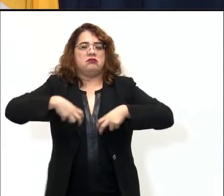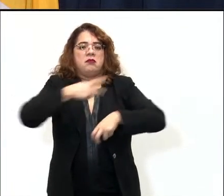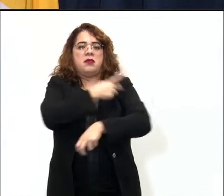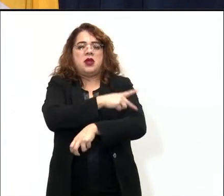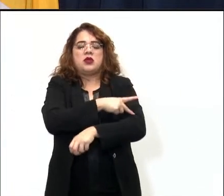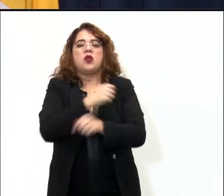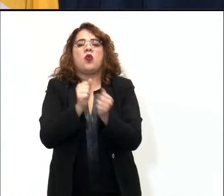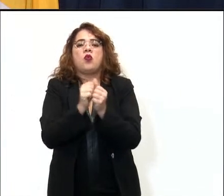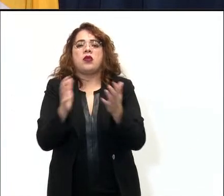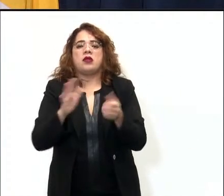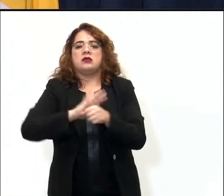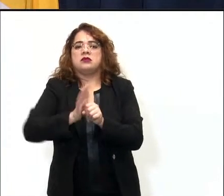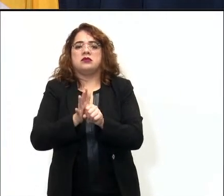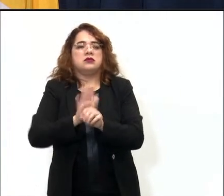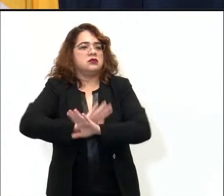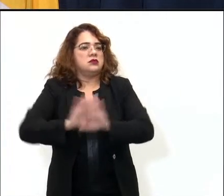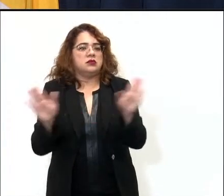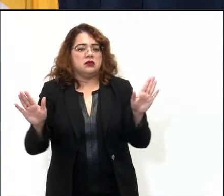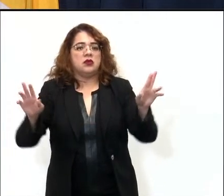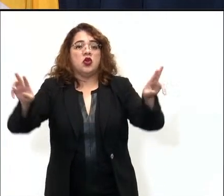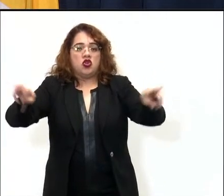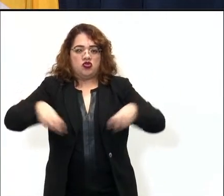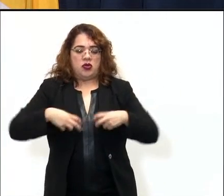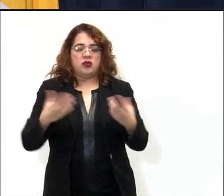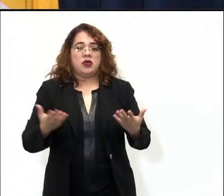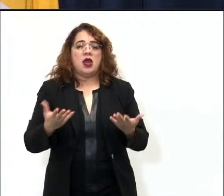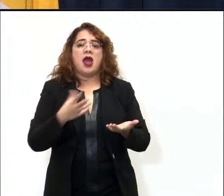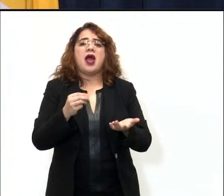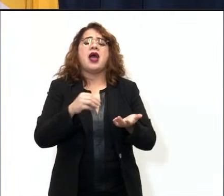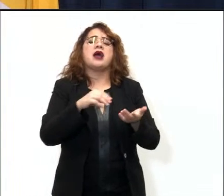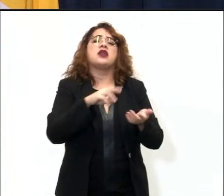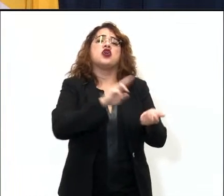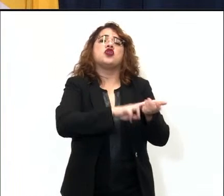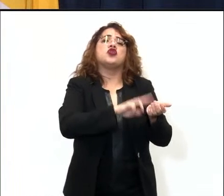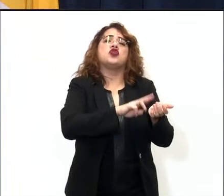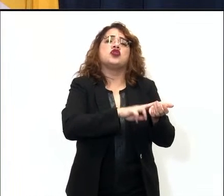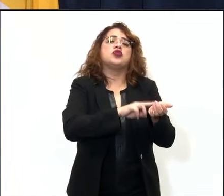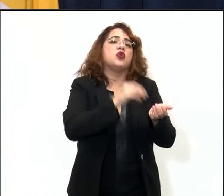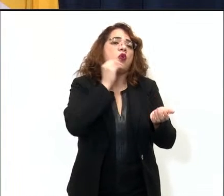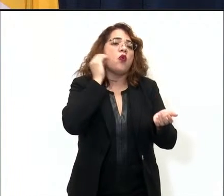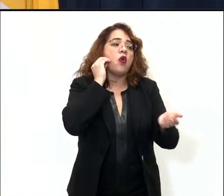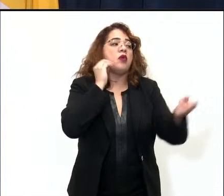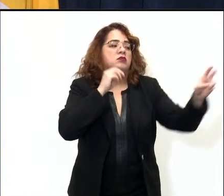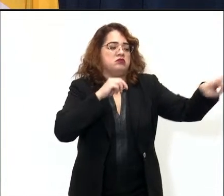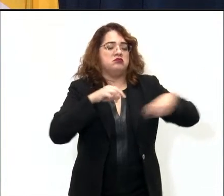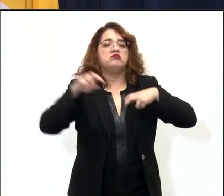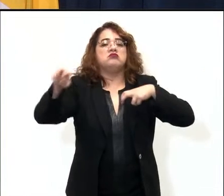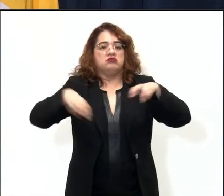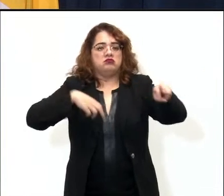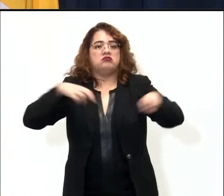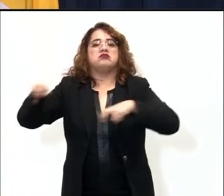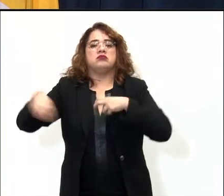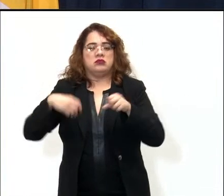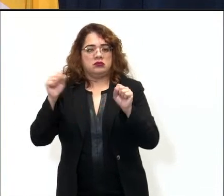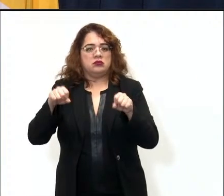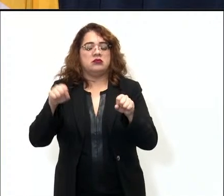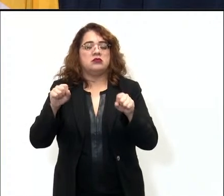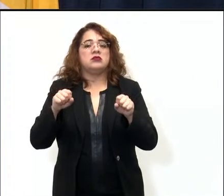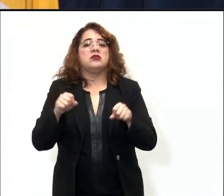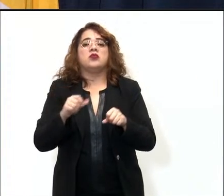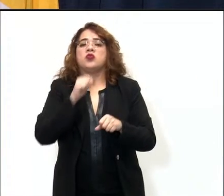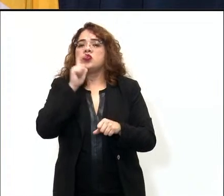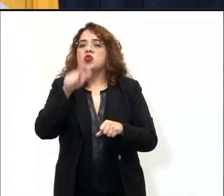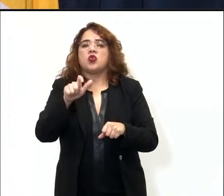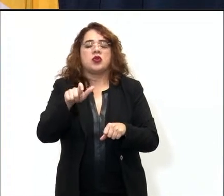desde hospitales y centros de enfermería local. Esto incluye no está aceptando pacientes sin cita